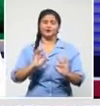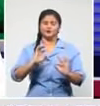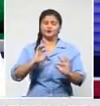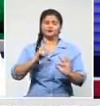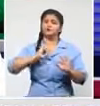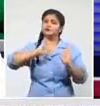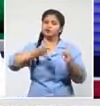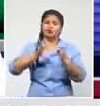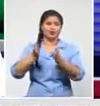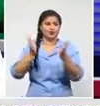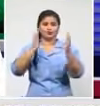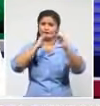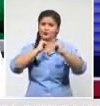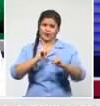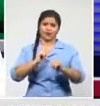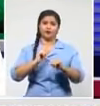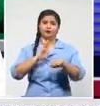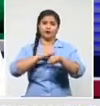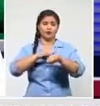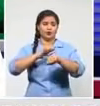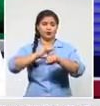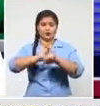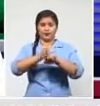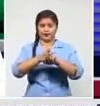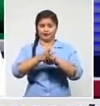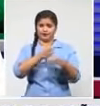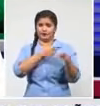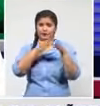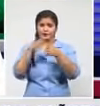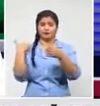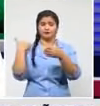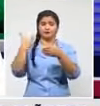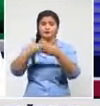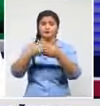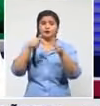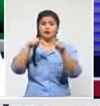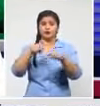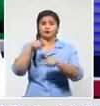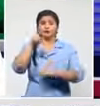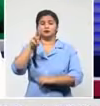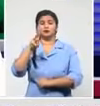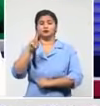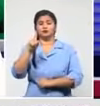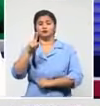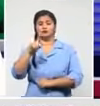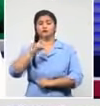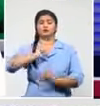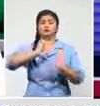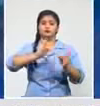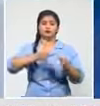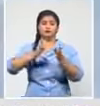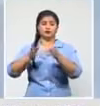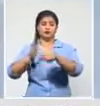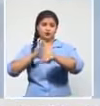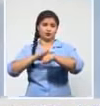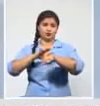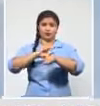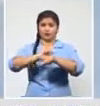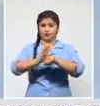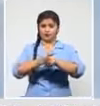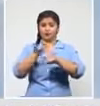esta enfermedad. No obstante, se acumulan 131 fallecidos, que hace una letalidad